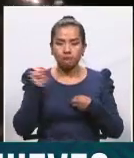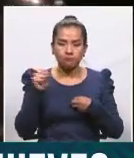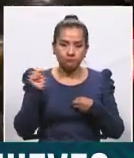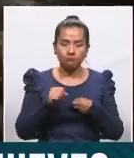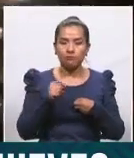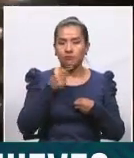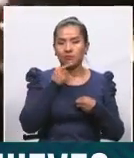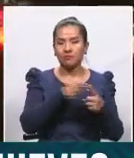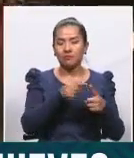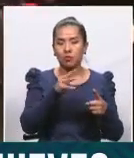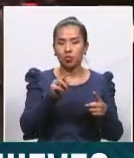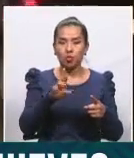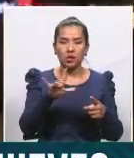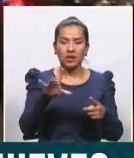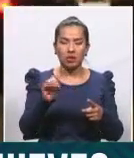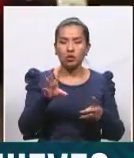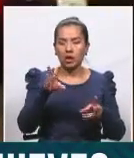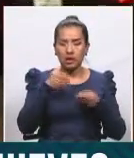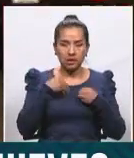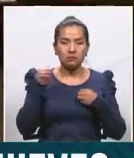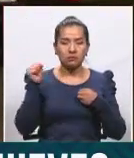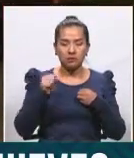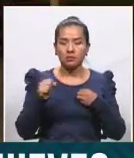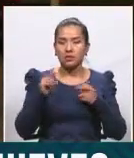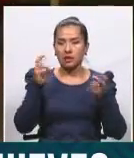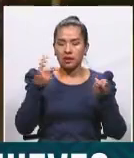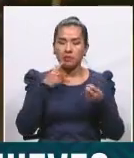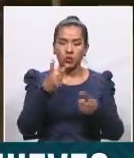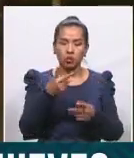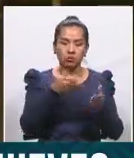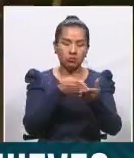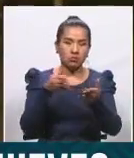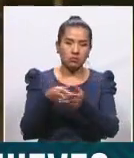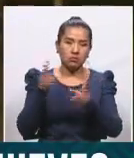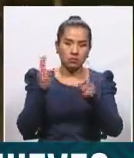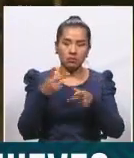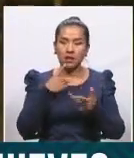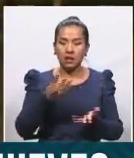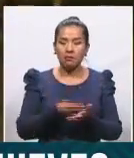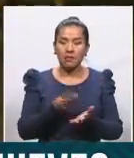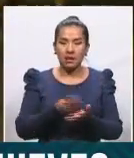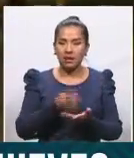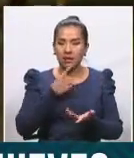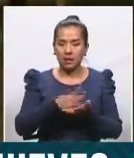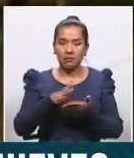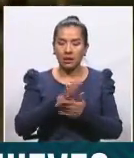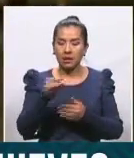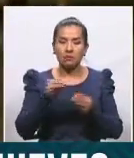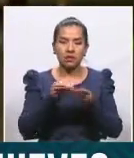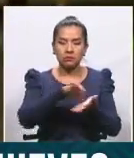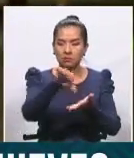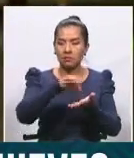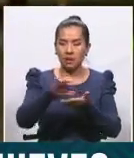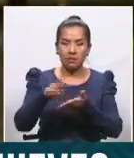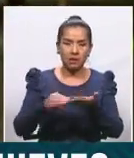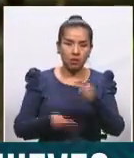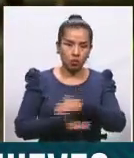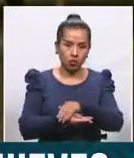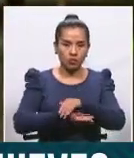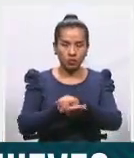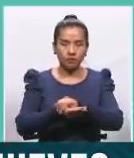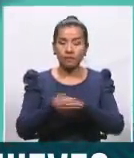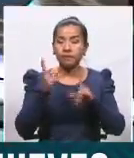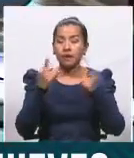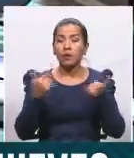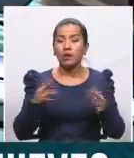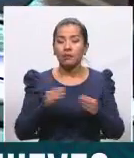su culpabilidad por estos dos delitos. Como lo hemos mencionado, es lavado de dinero y pago de sobornos. Bien, Douglas, y entonces